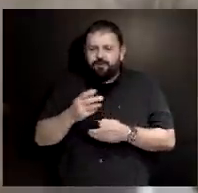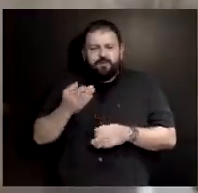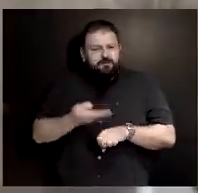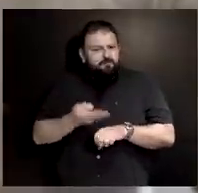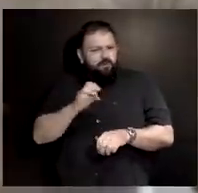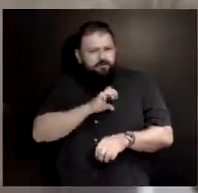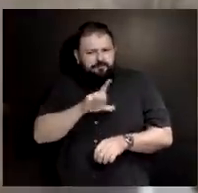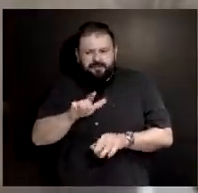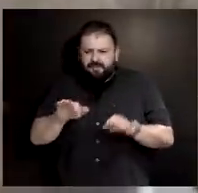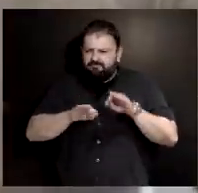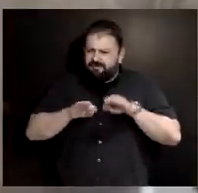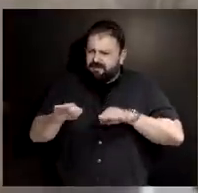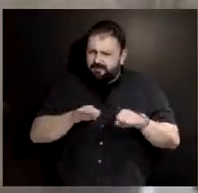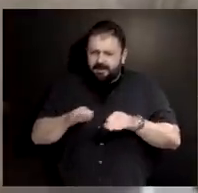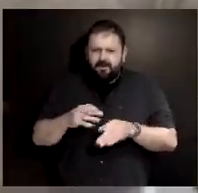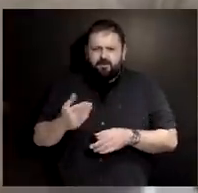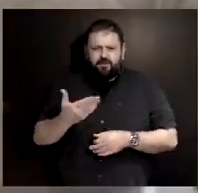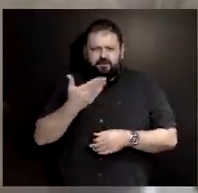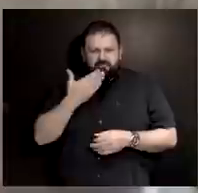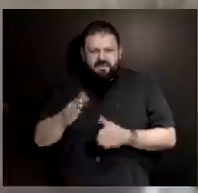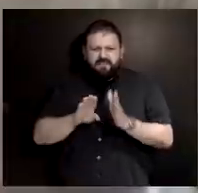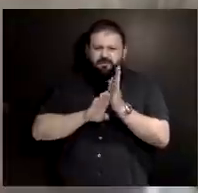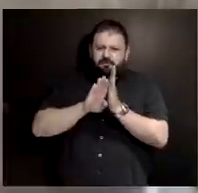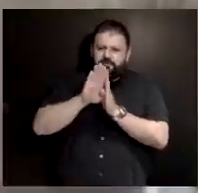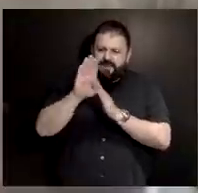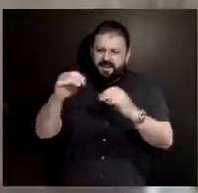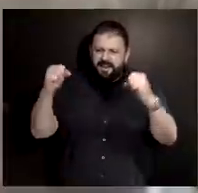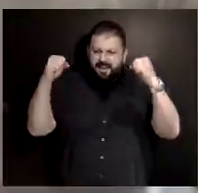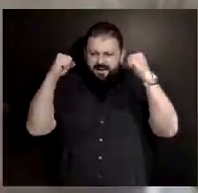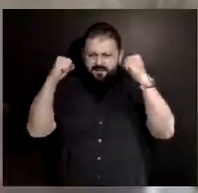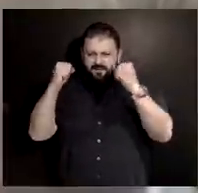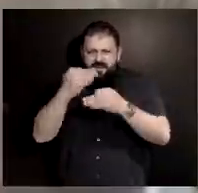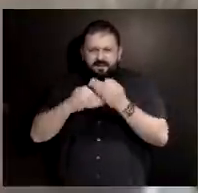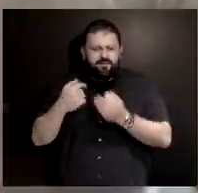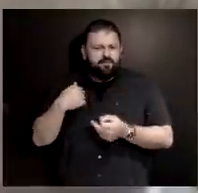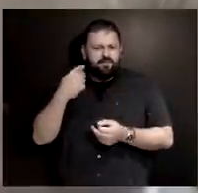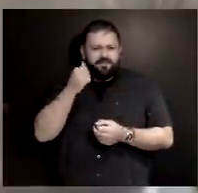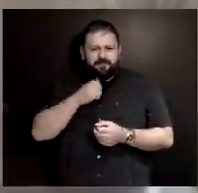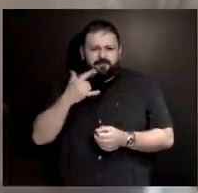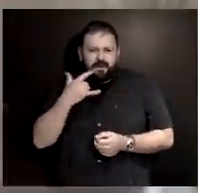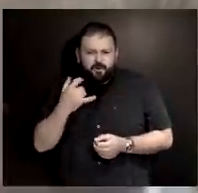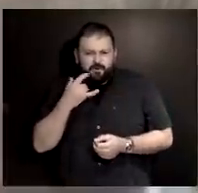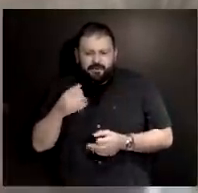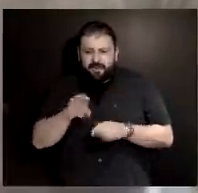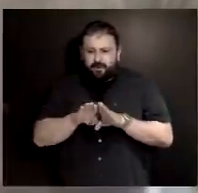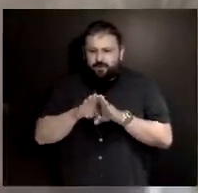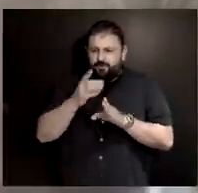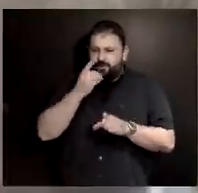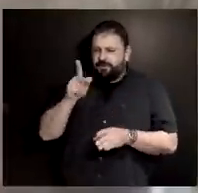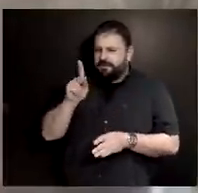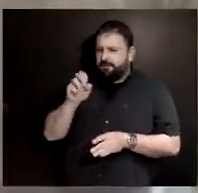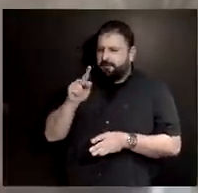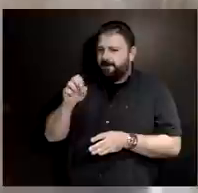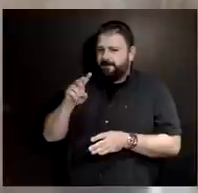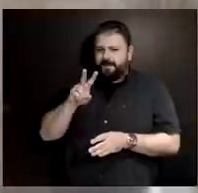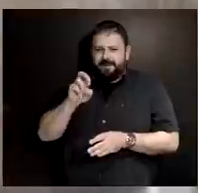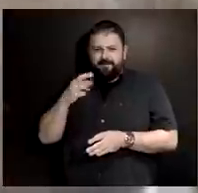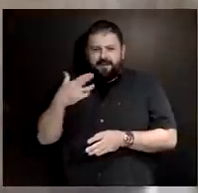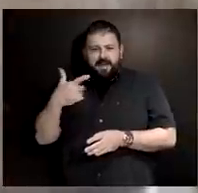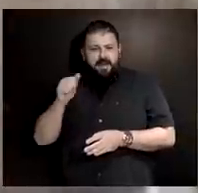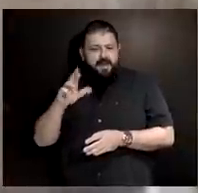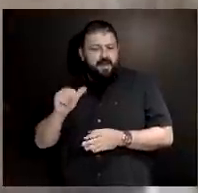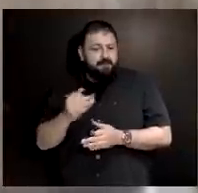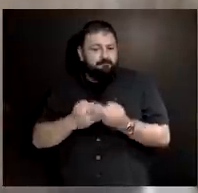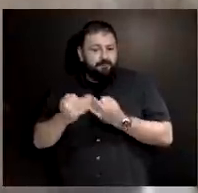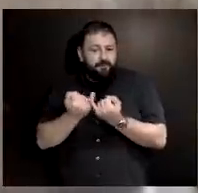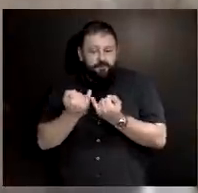de actitud imparable, de superar retos, de brinco cuántico, como dice Pepe Vergara. Yo francamente creo que ya, y